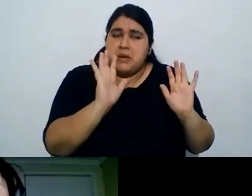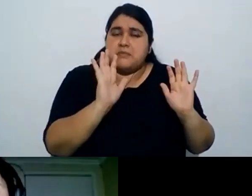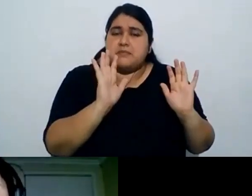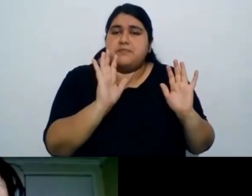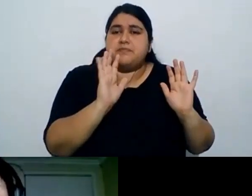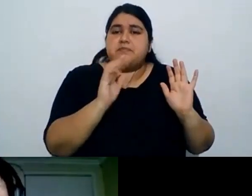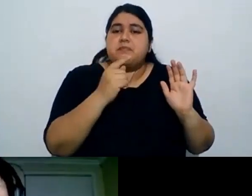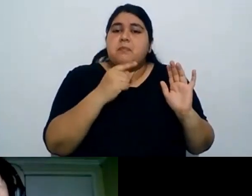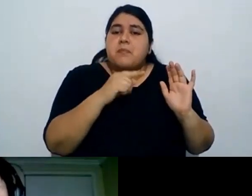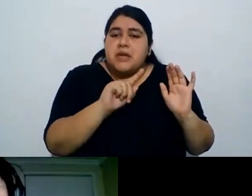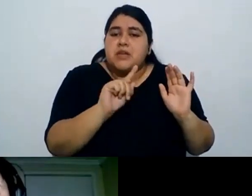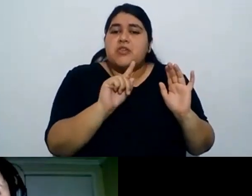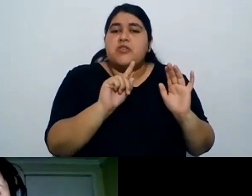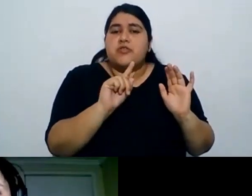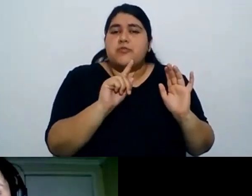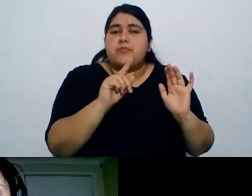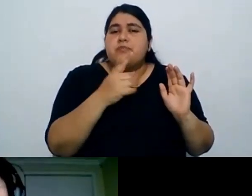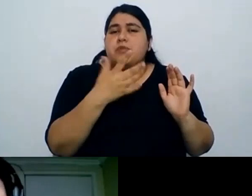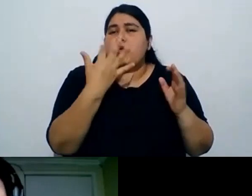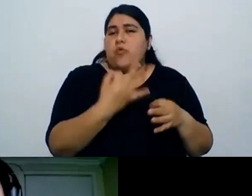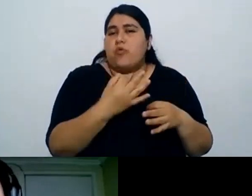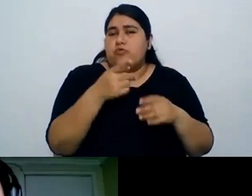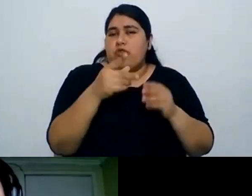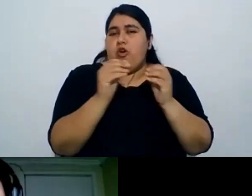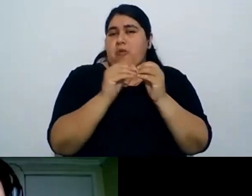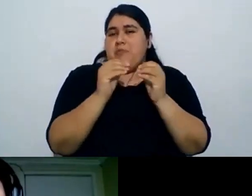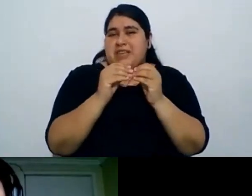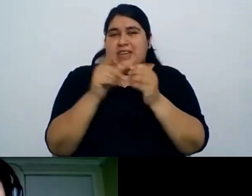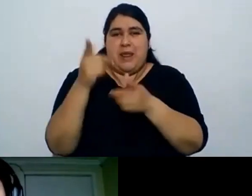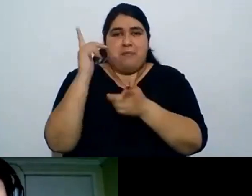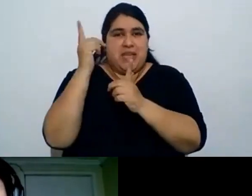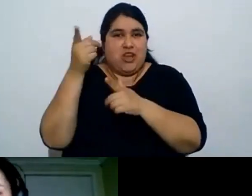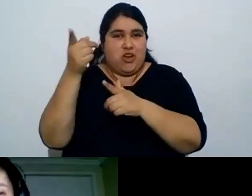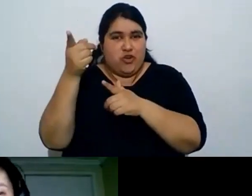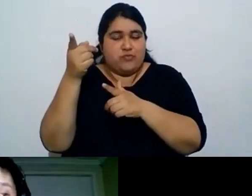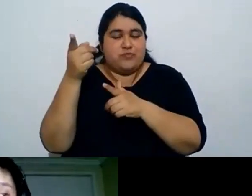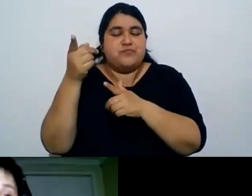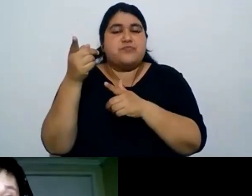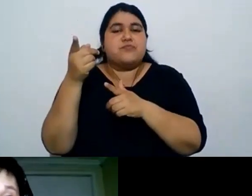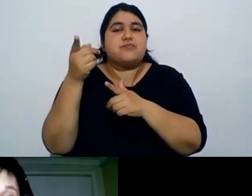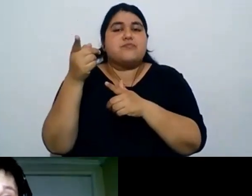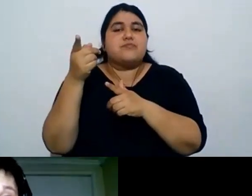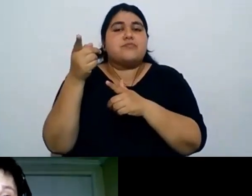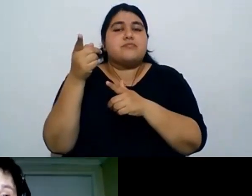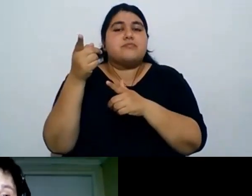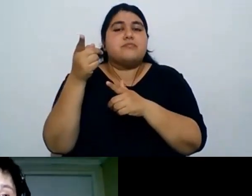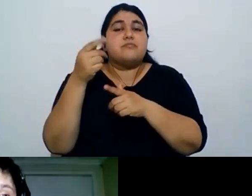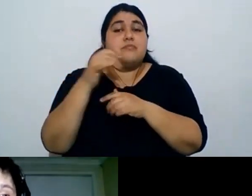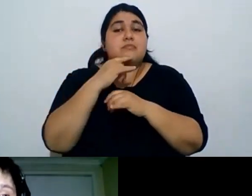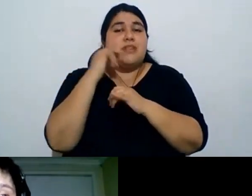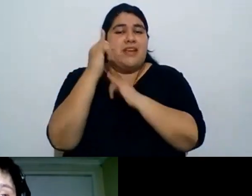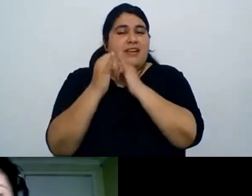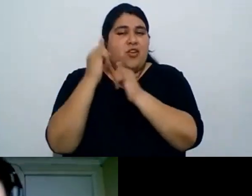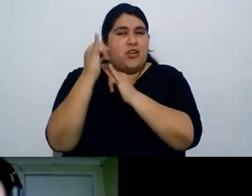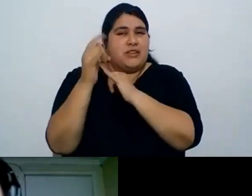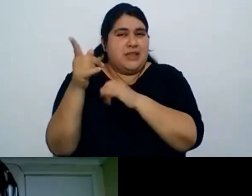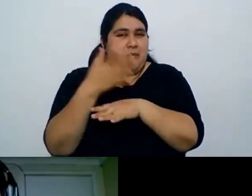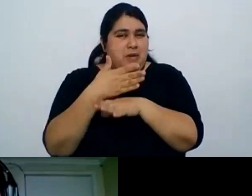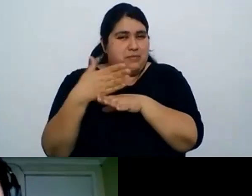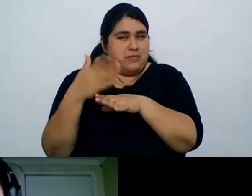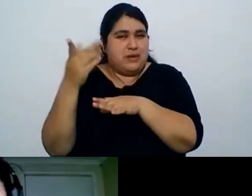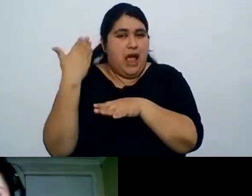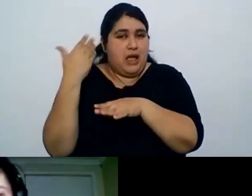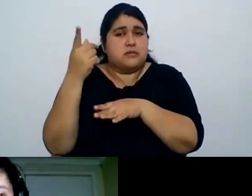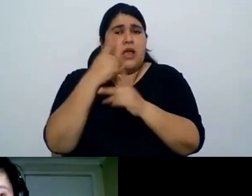bien fue el caso de la compañera mexicana, al mencionar que hay